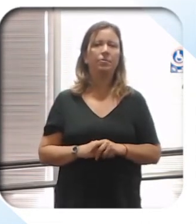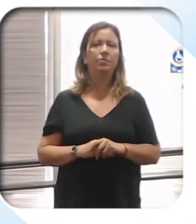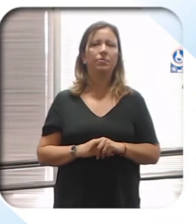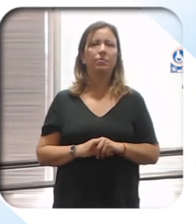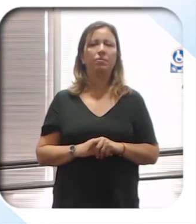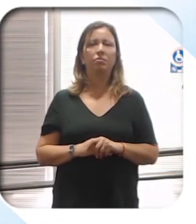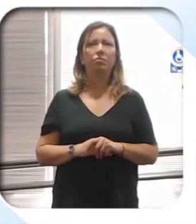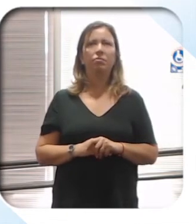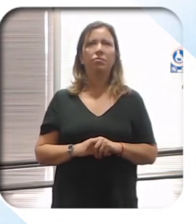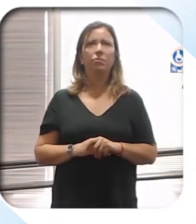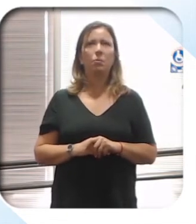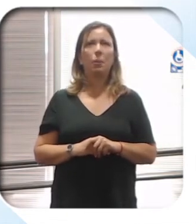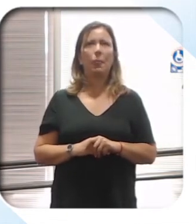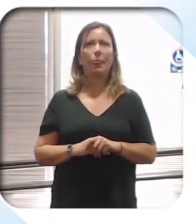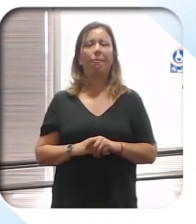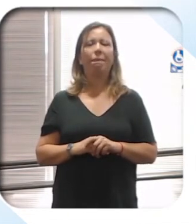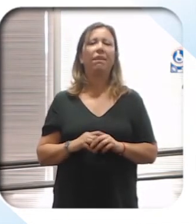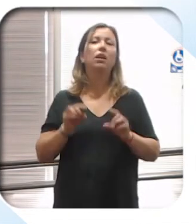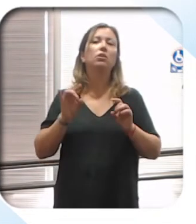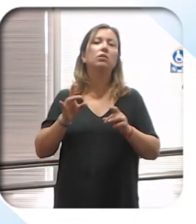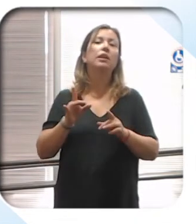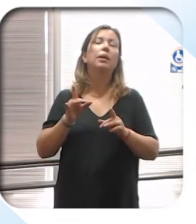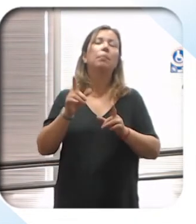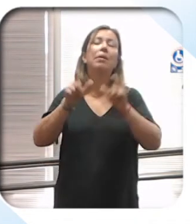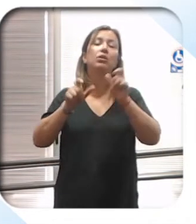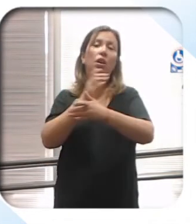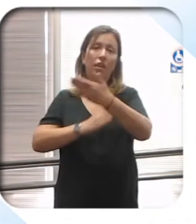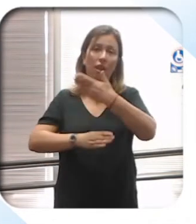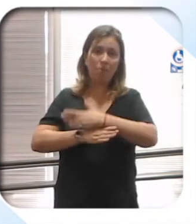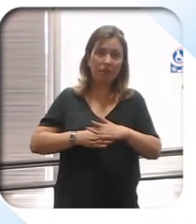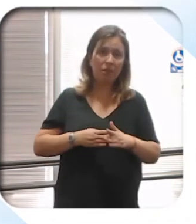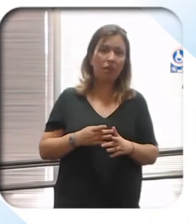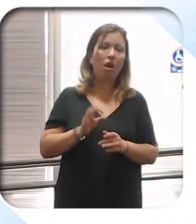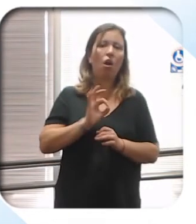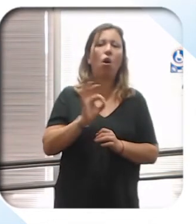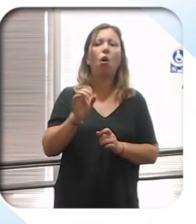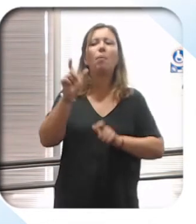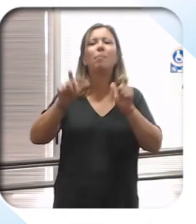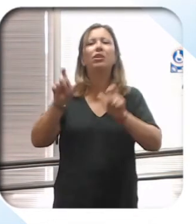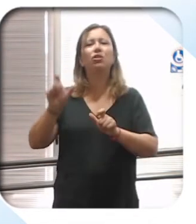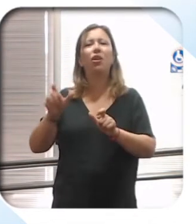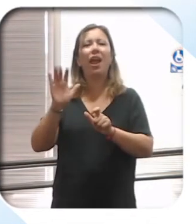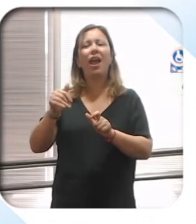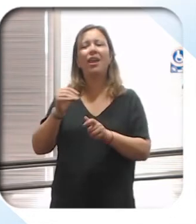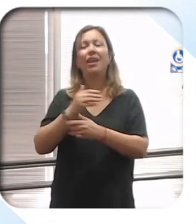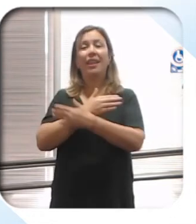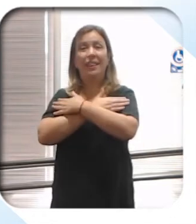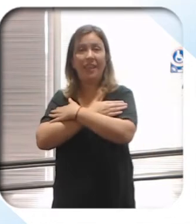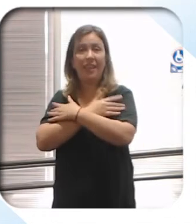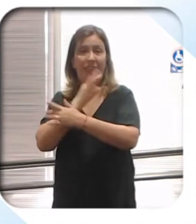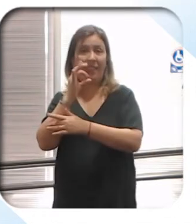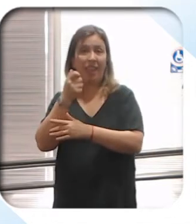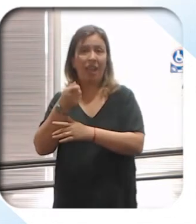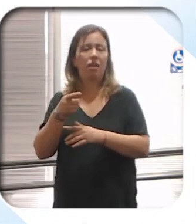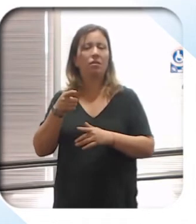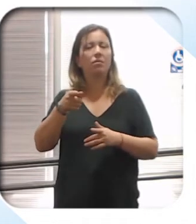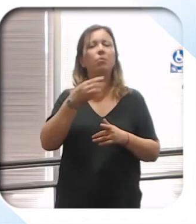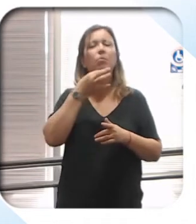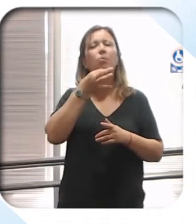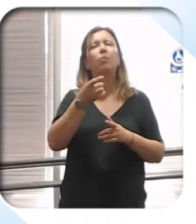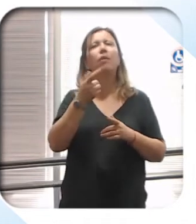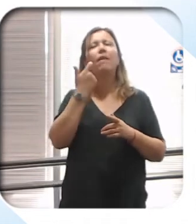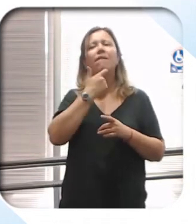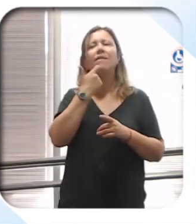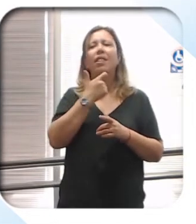Tanto en otro tipo de discapacidades como en los trastornos del espectro autista, la frecuencia del